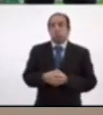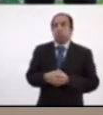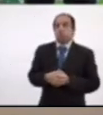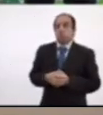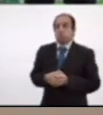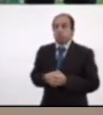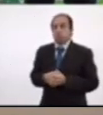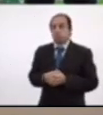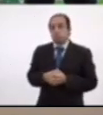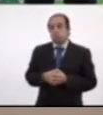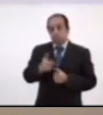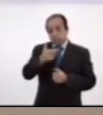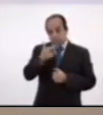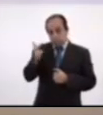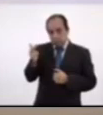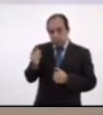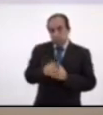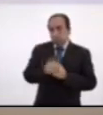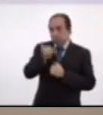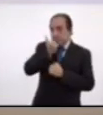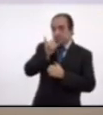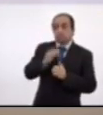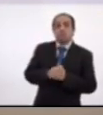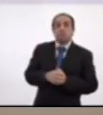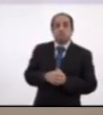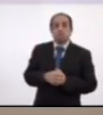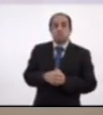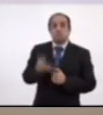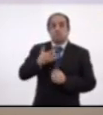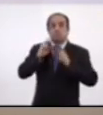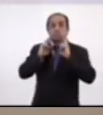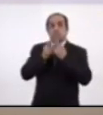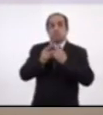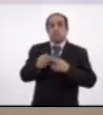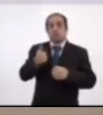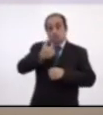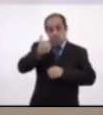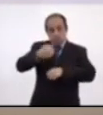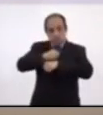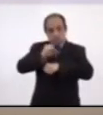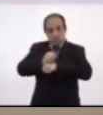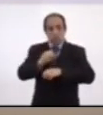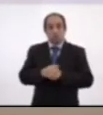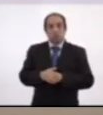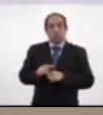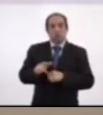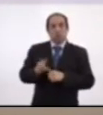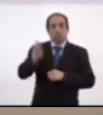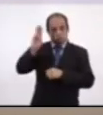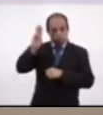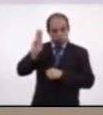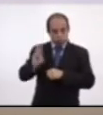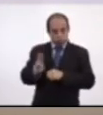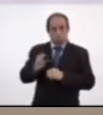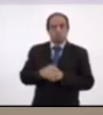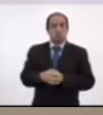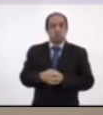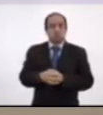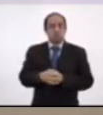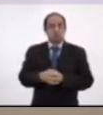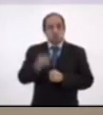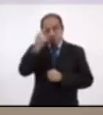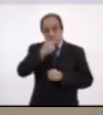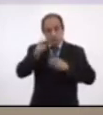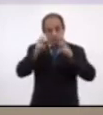caso de restaurantes, perdón, tenemos una reunión todas las semanas, los días miércoles, para ver los temas, por